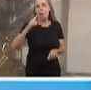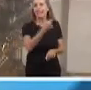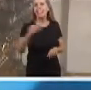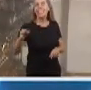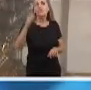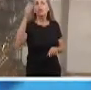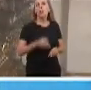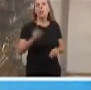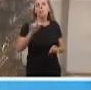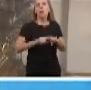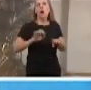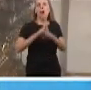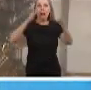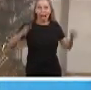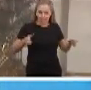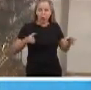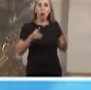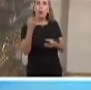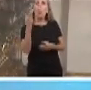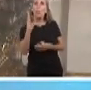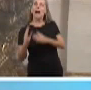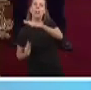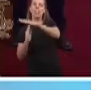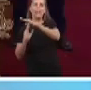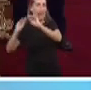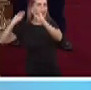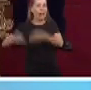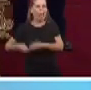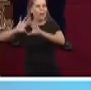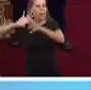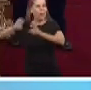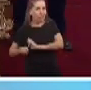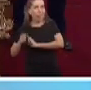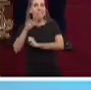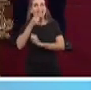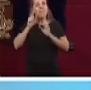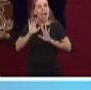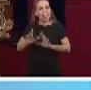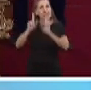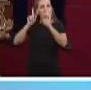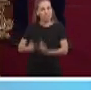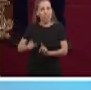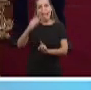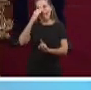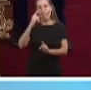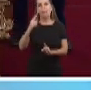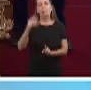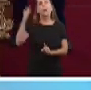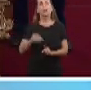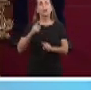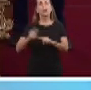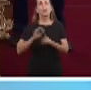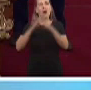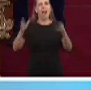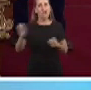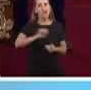país que brinda una educación abierta, universal, gratuita para todos los niveles. Y bueno, es decirle, no te